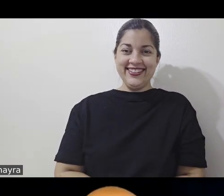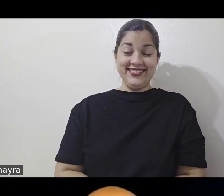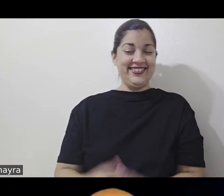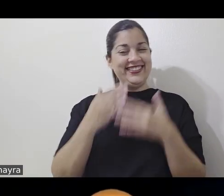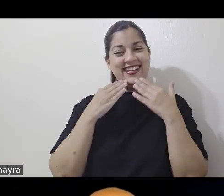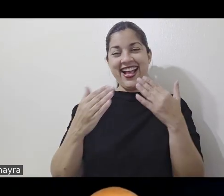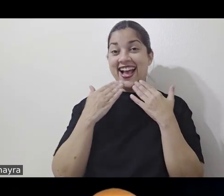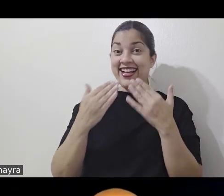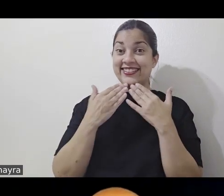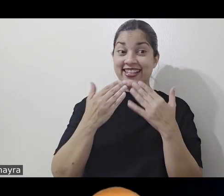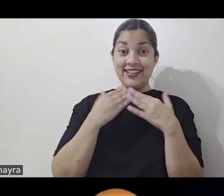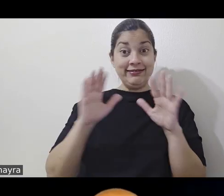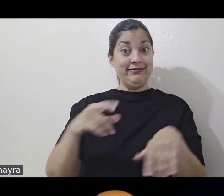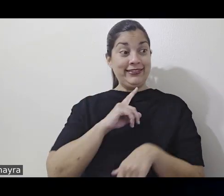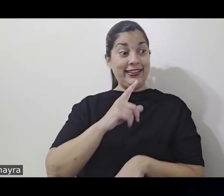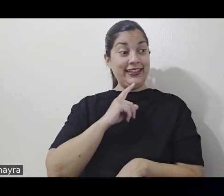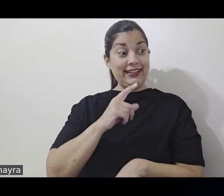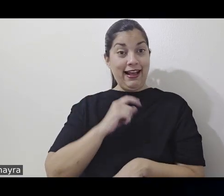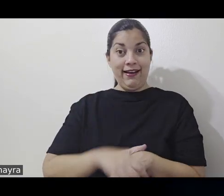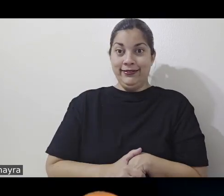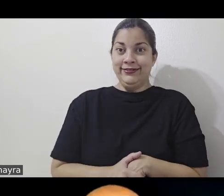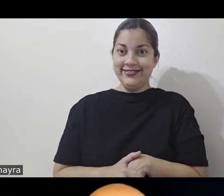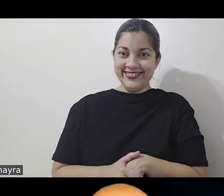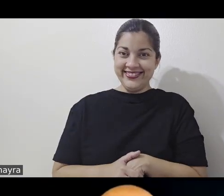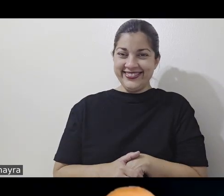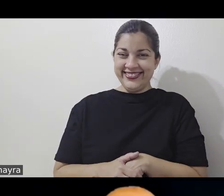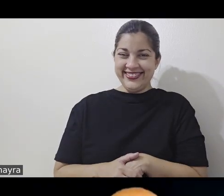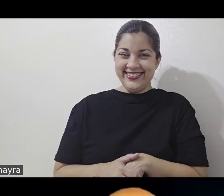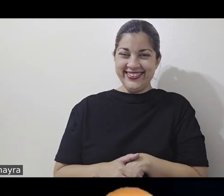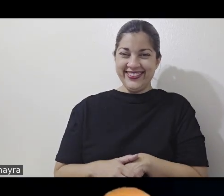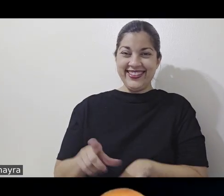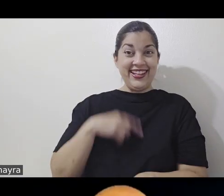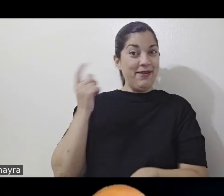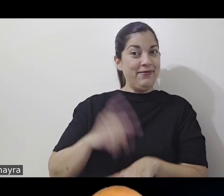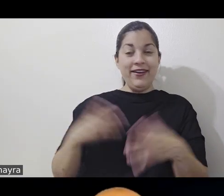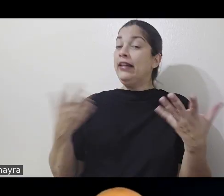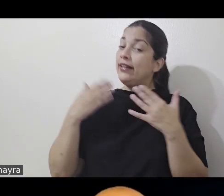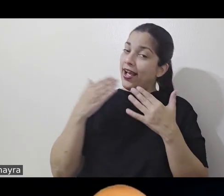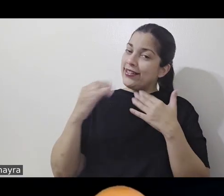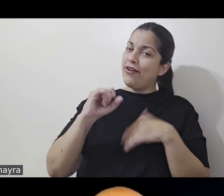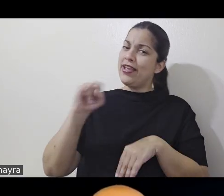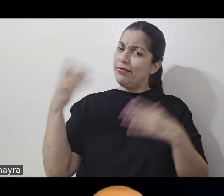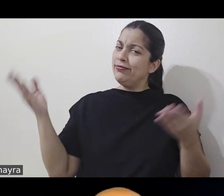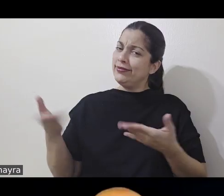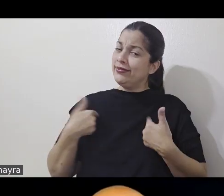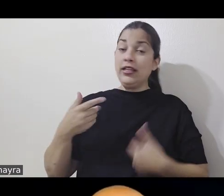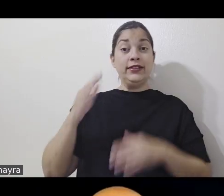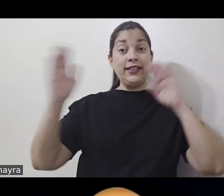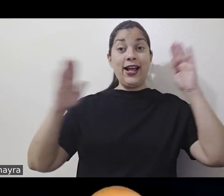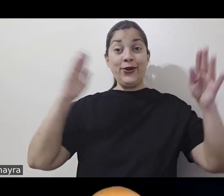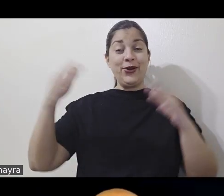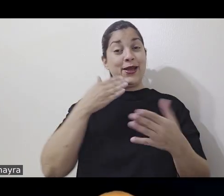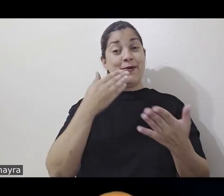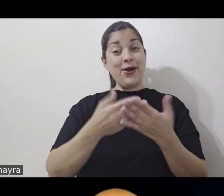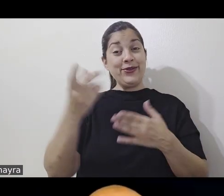Muchas gracias. Mira, no me había visto así tanto tiempo. Gracias, Javier, por esa presentación. Y saludos, mi gente. Qué bueno